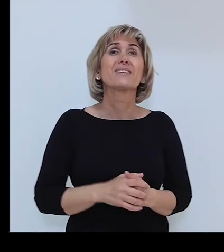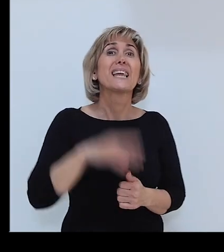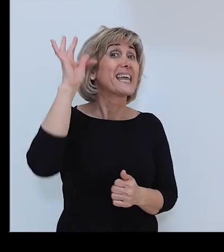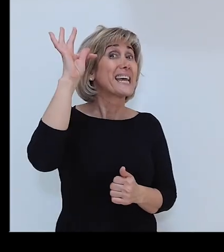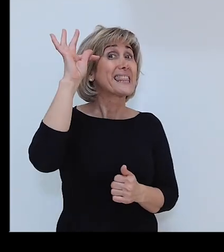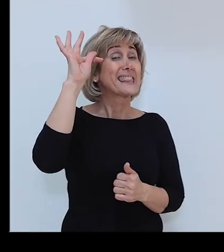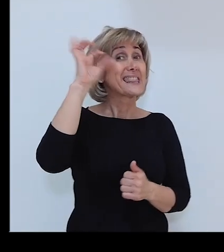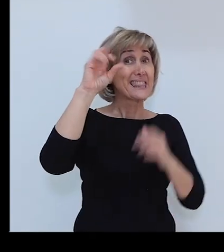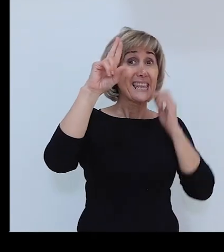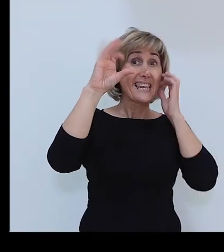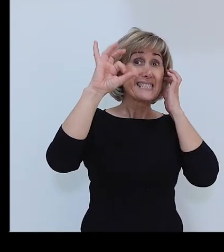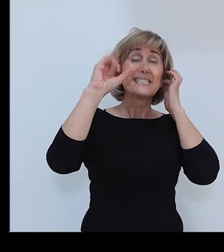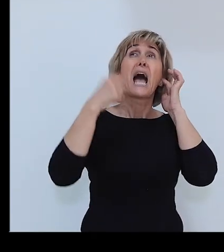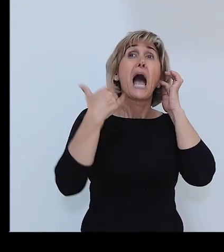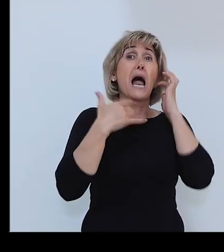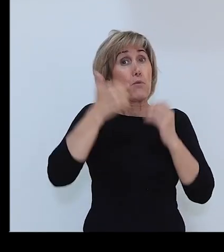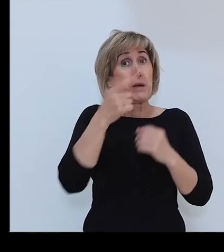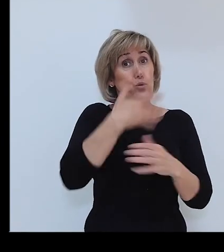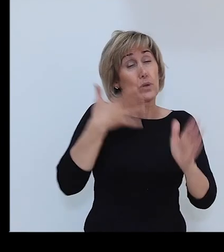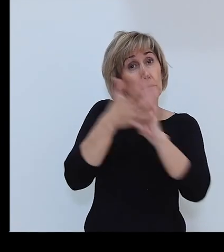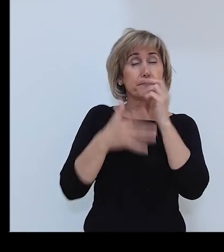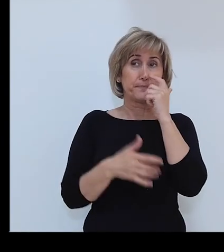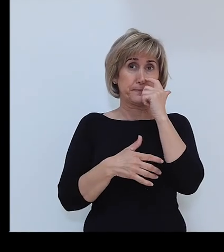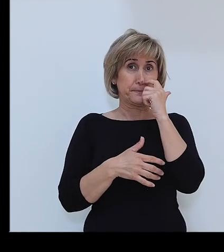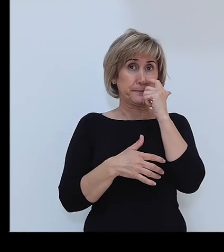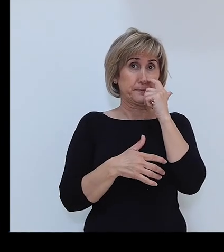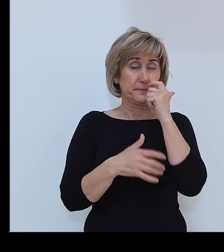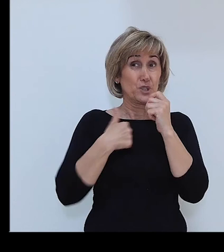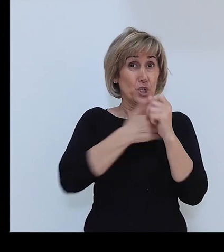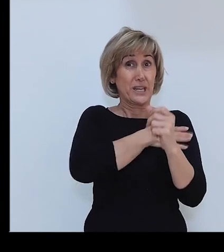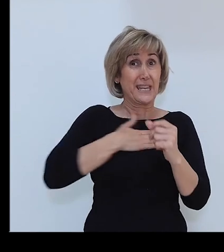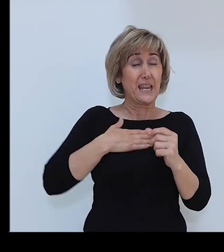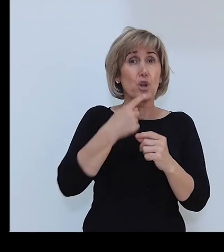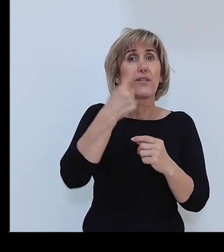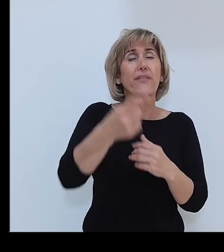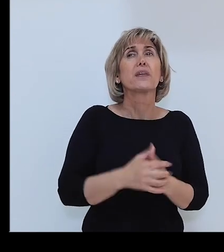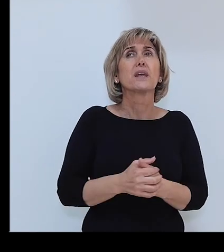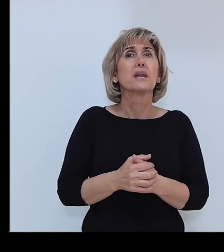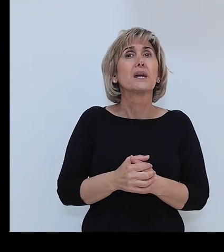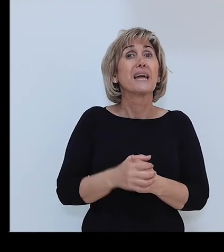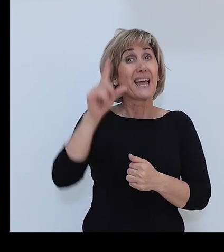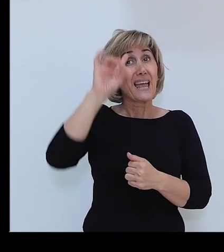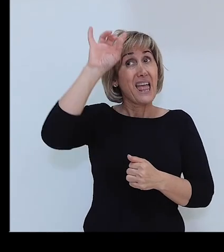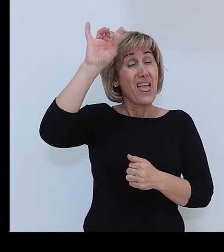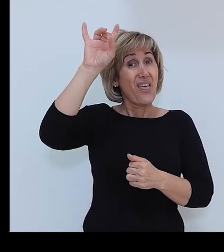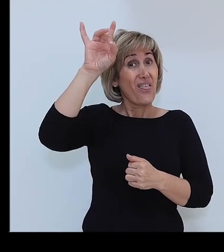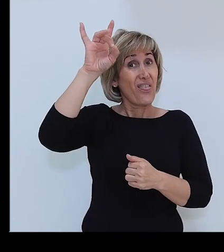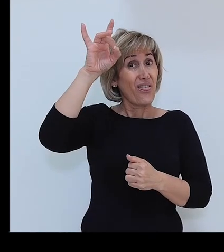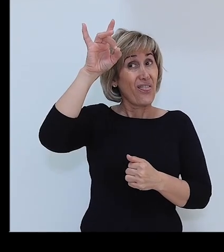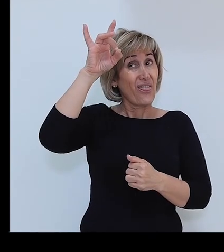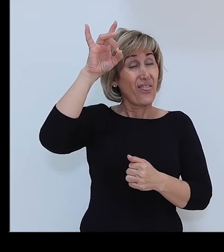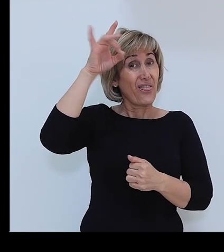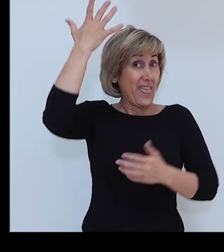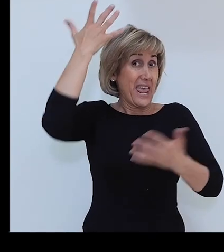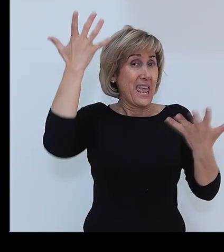de esa historiografía tan necesaria que debemos de rescatar. Teresa, ¿tú quieres alguna cosita más que